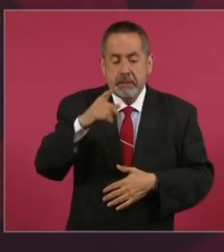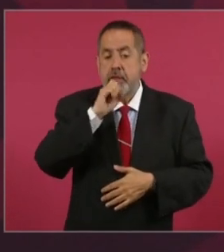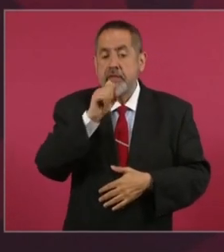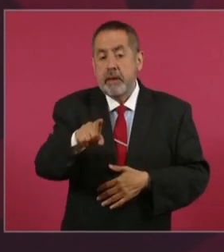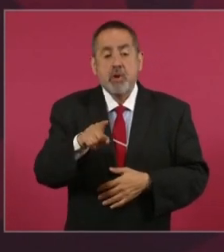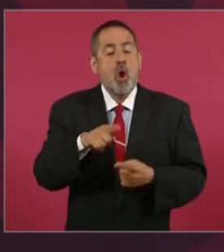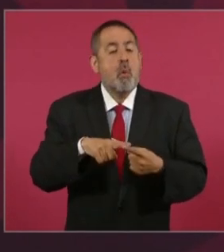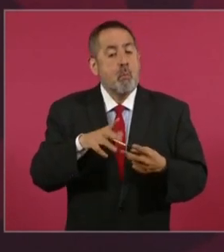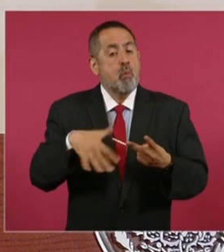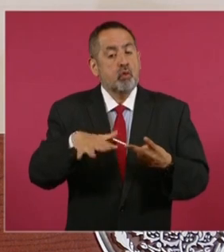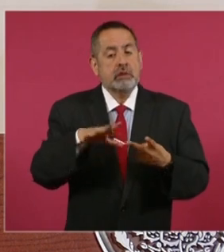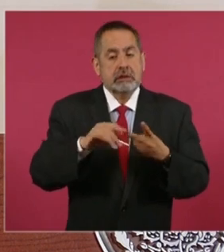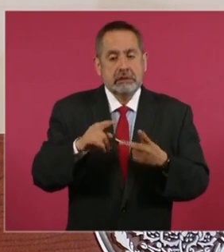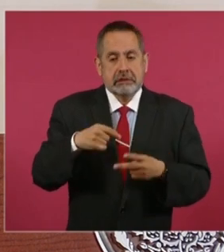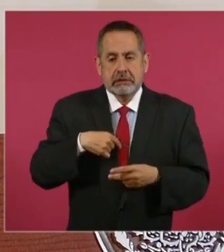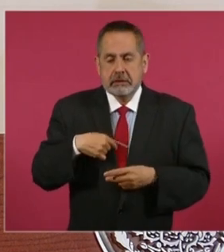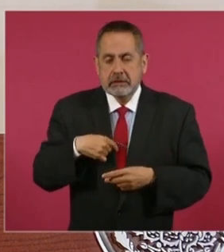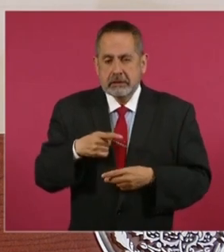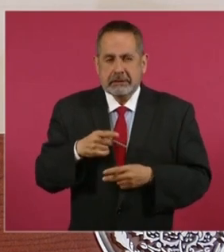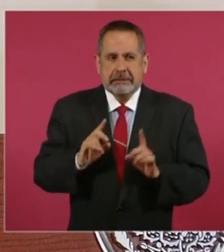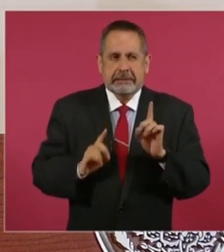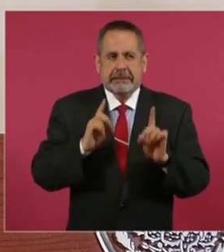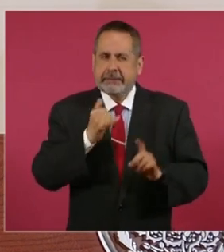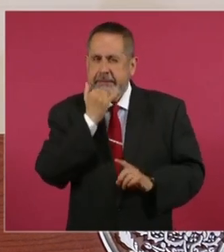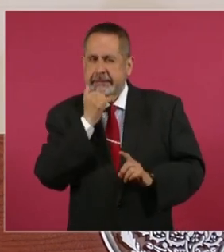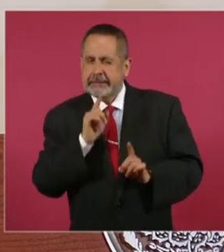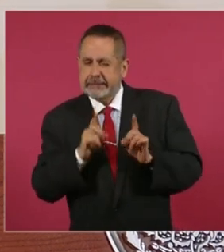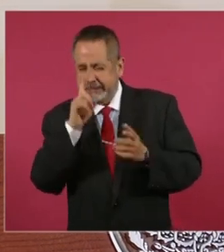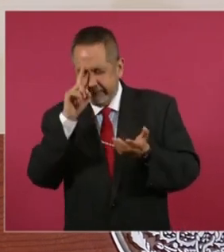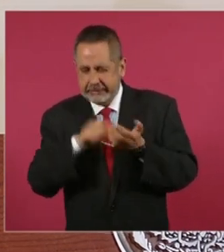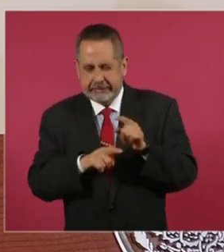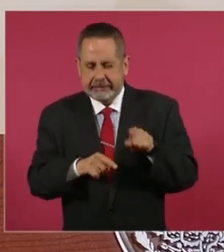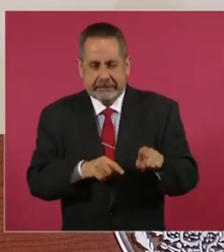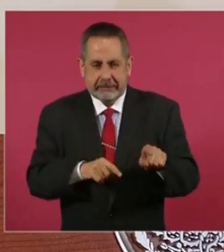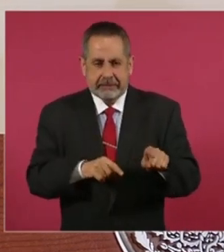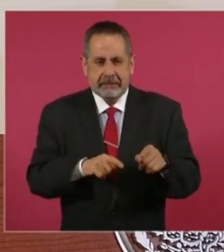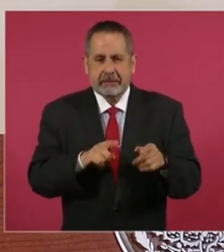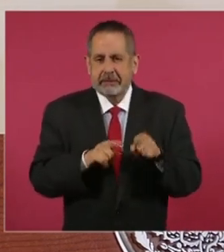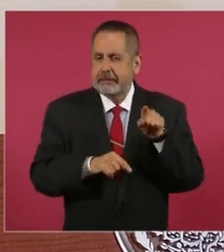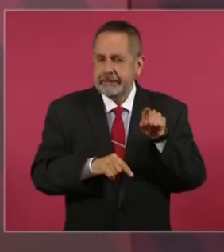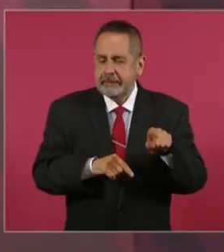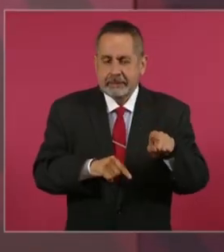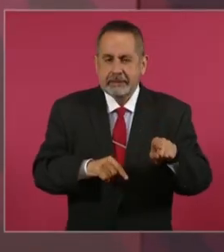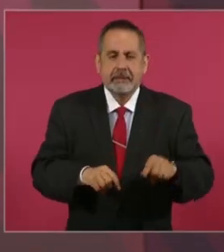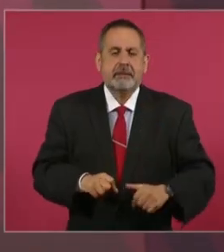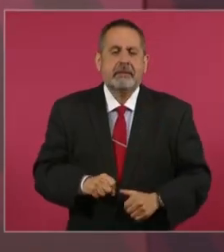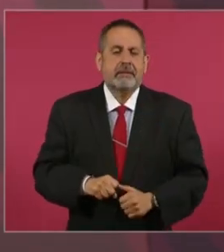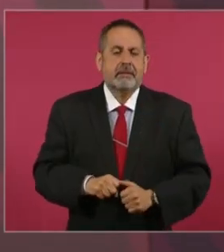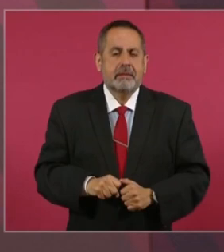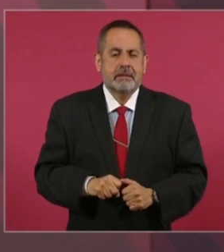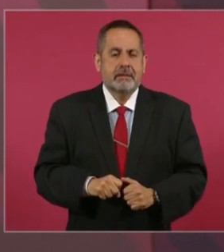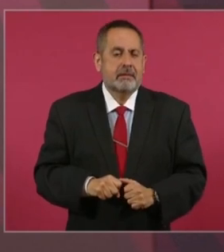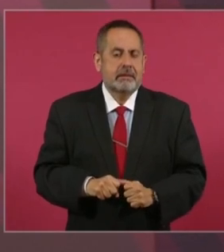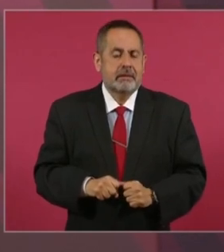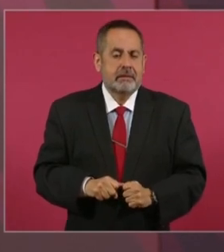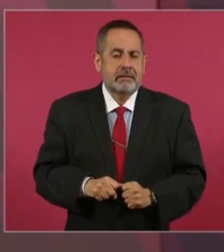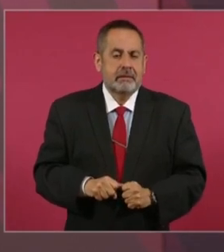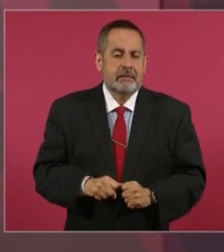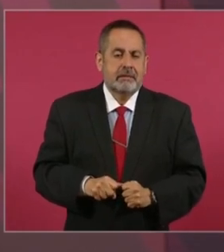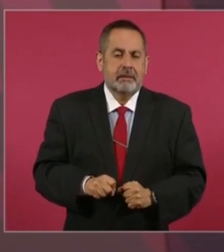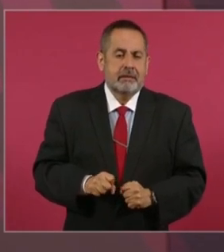pero busquen también la otra, que yo le tenía mucha desconfianza porque esta DNA van a